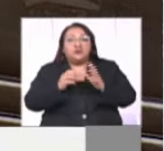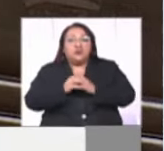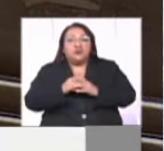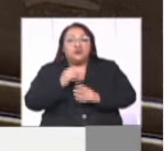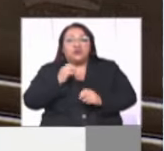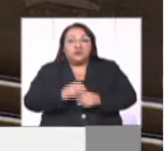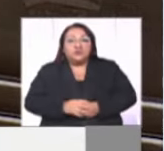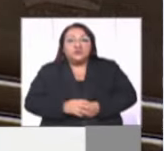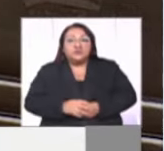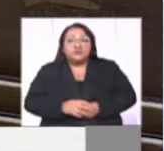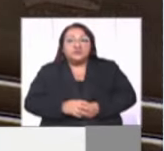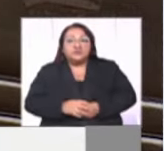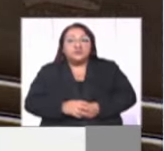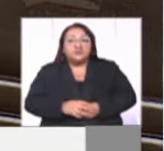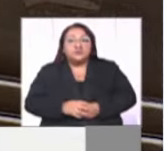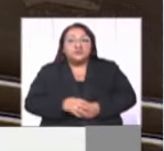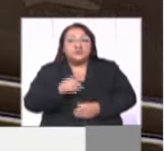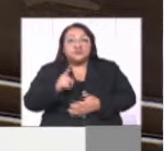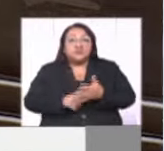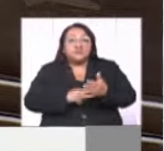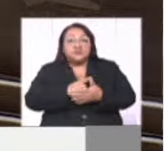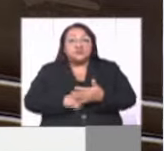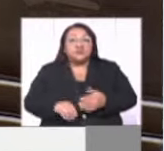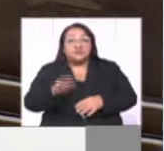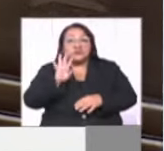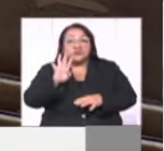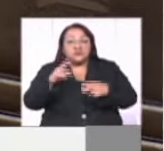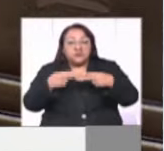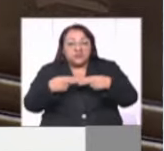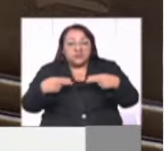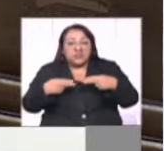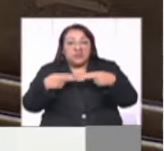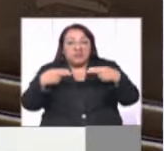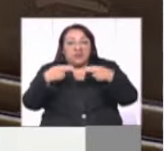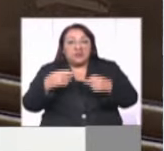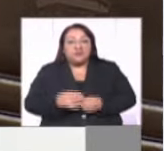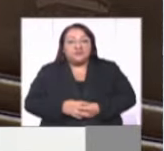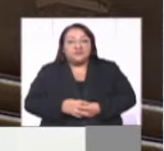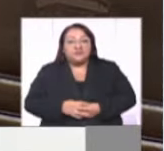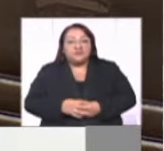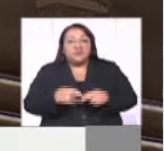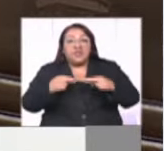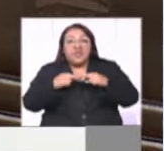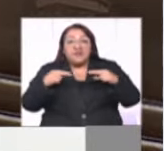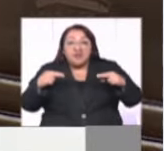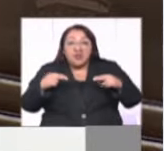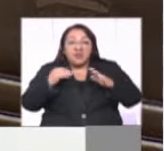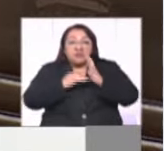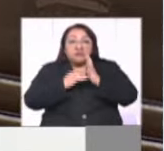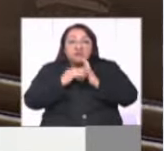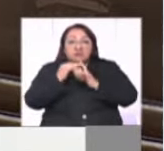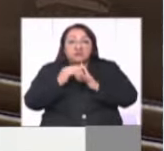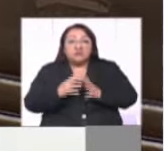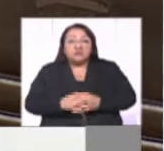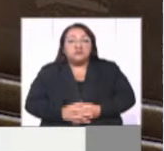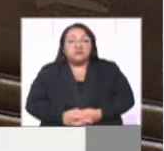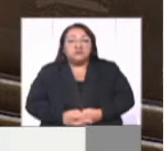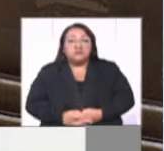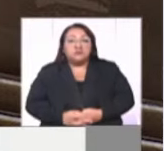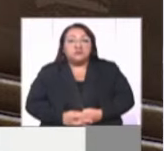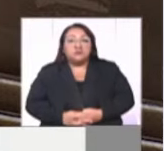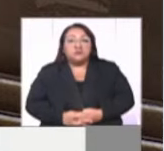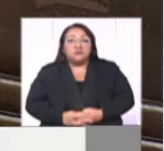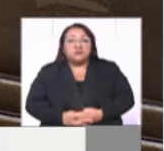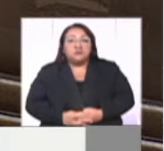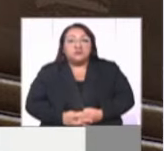fecha y eliminar 4 categorías. Las categorías que han